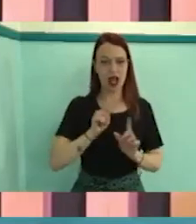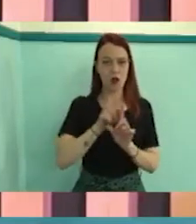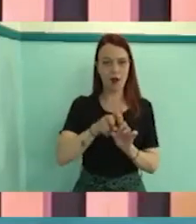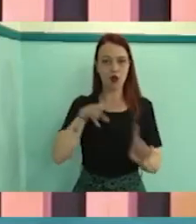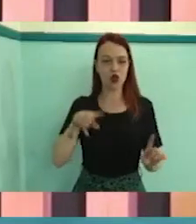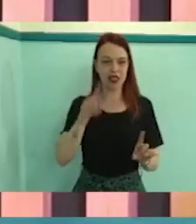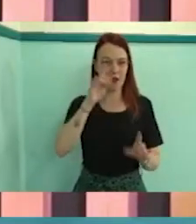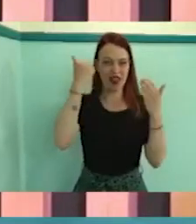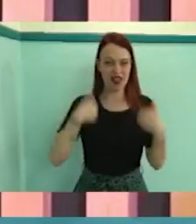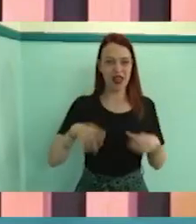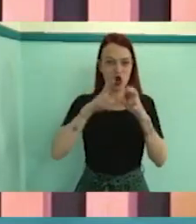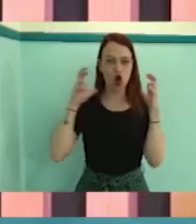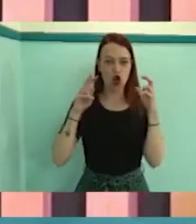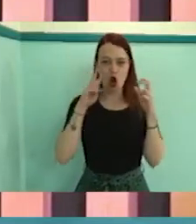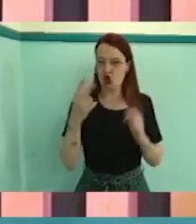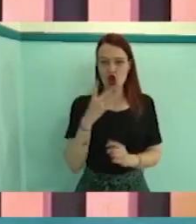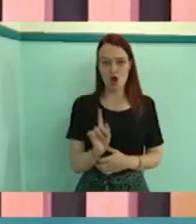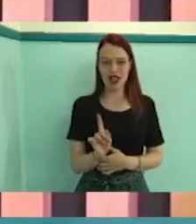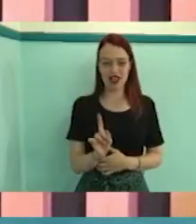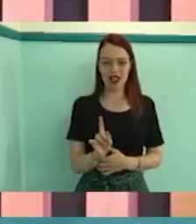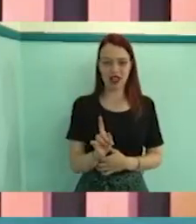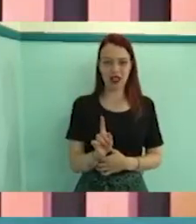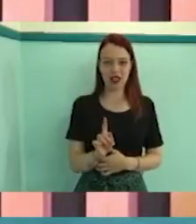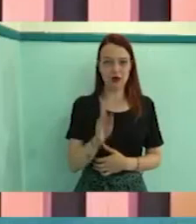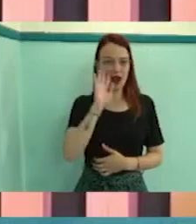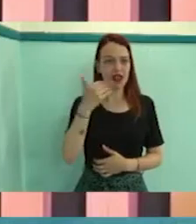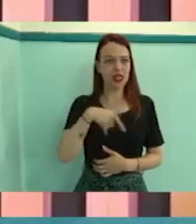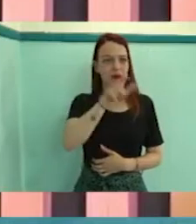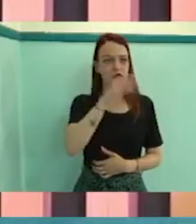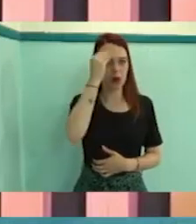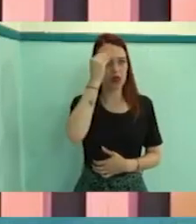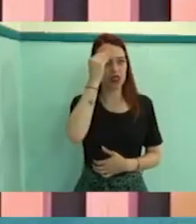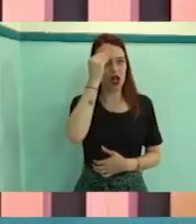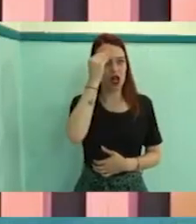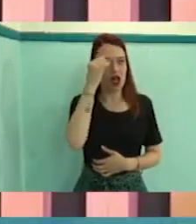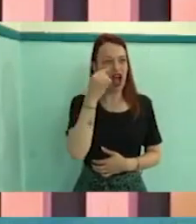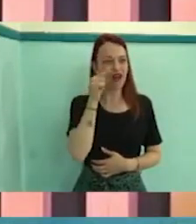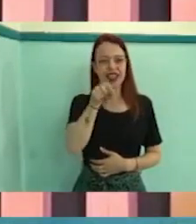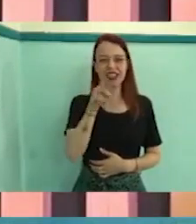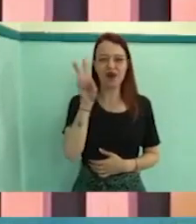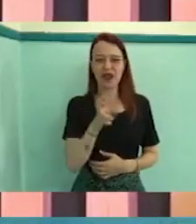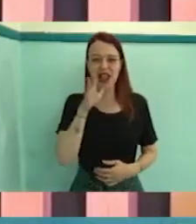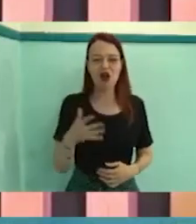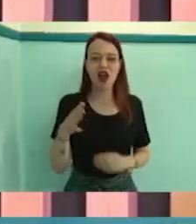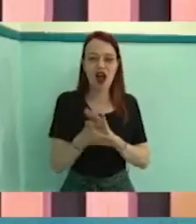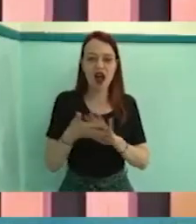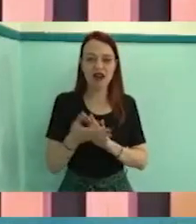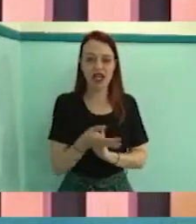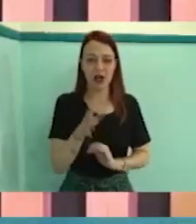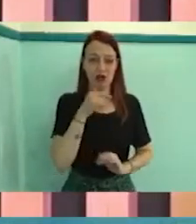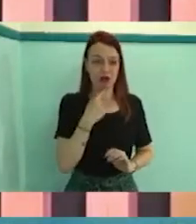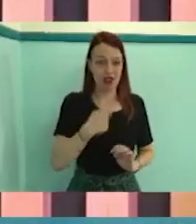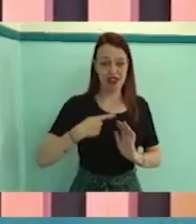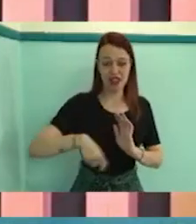invisibilización no y de que incluso alguien de esa sala ya pueda estar pensando a ver de qué viene a contar Esta tía ahora que no me venga a mí con el rollo